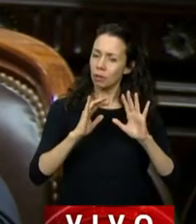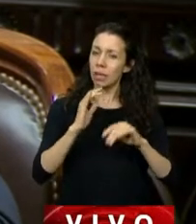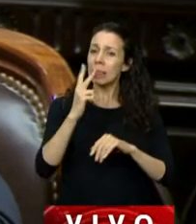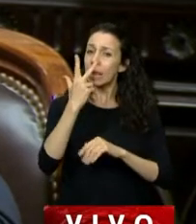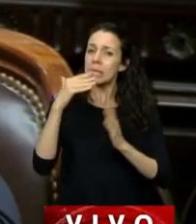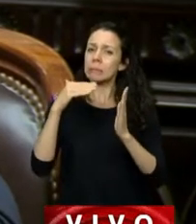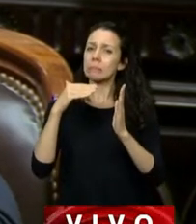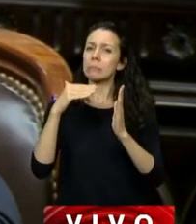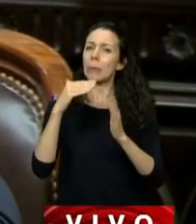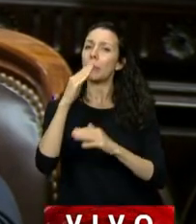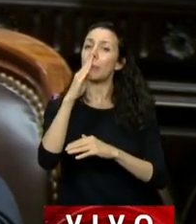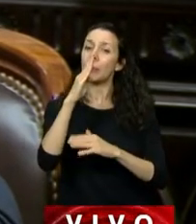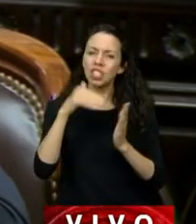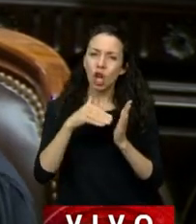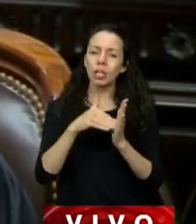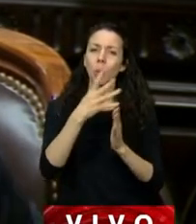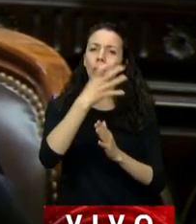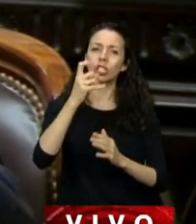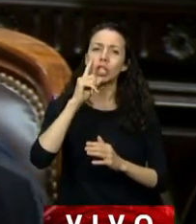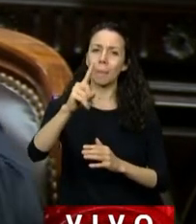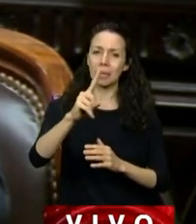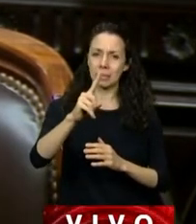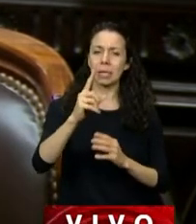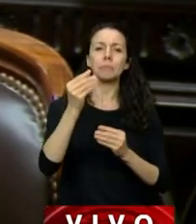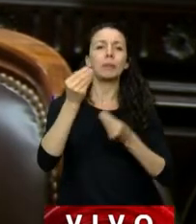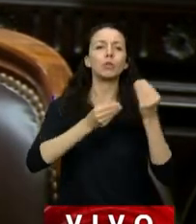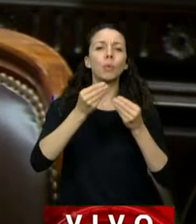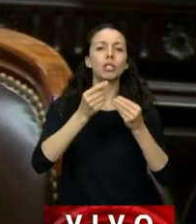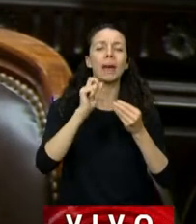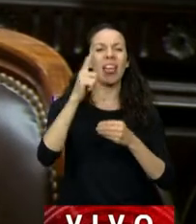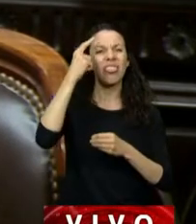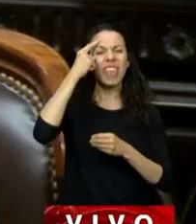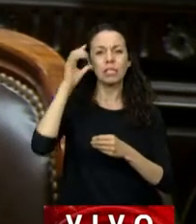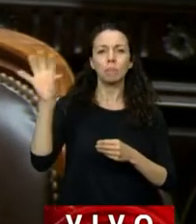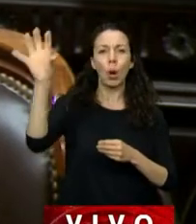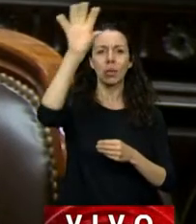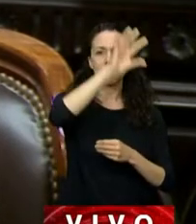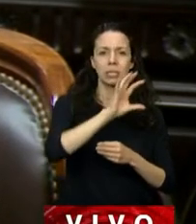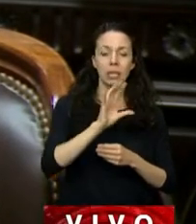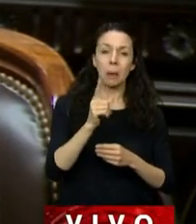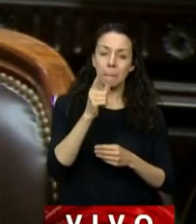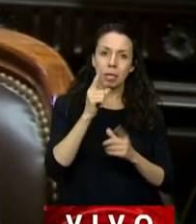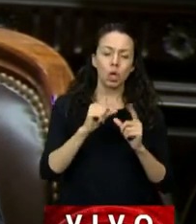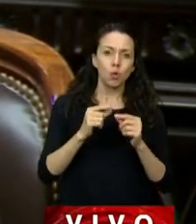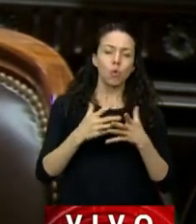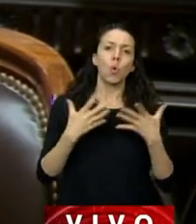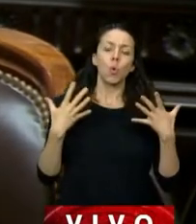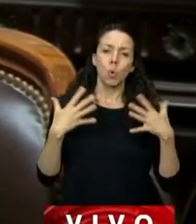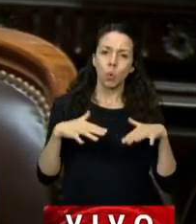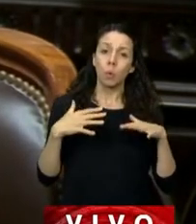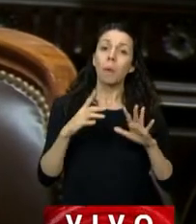3.400.000 es el presupuesto de las 10 provincias. Parece un gran número, pero no supera